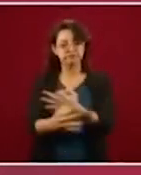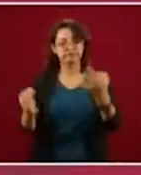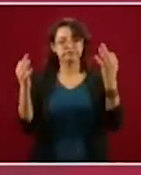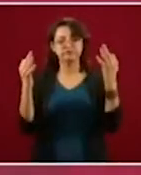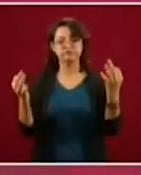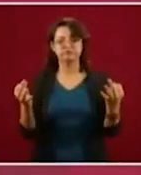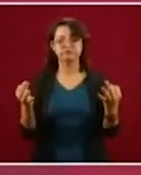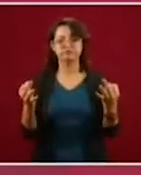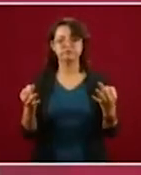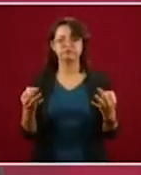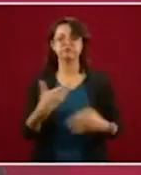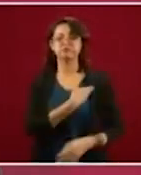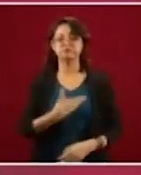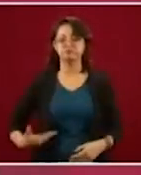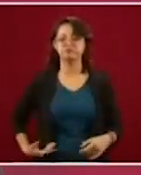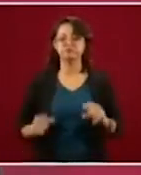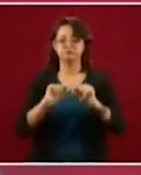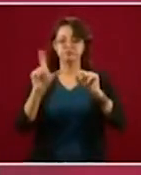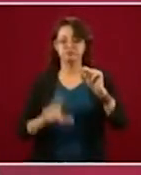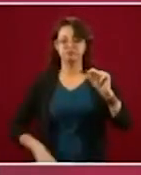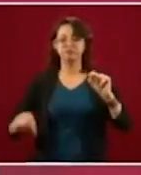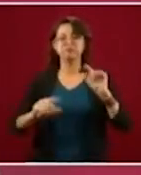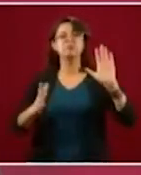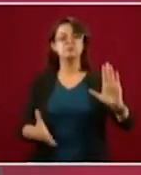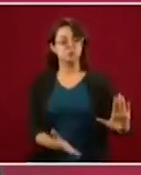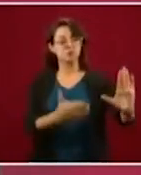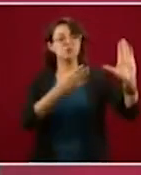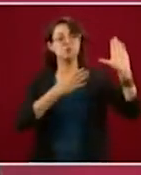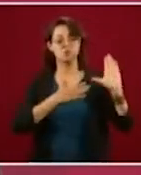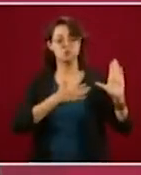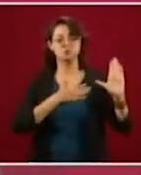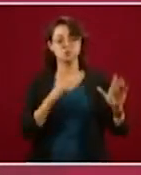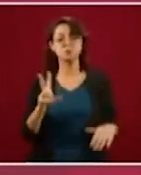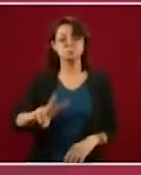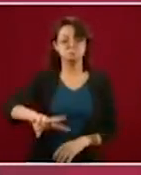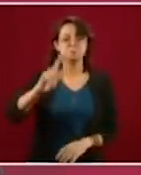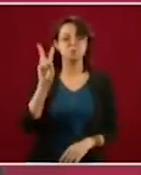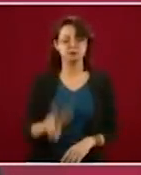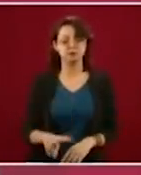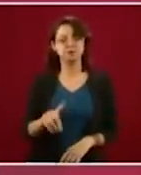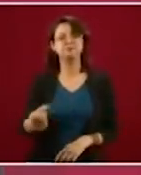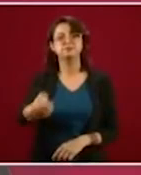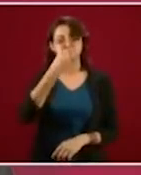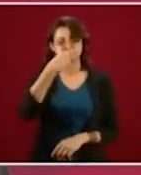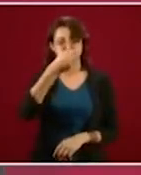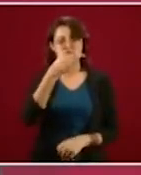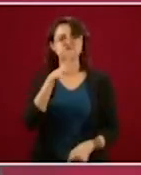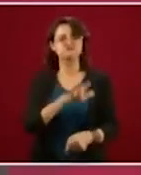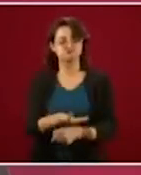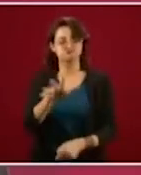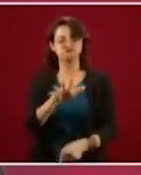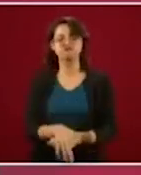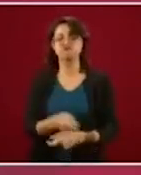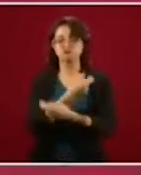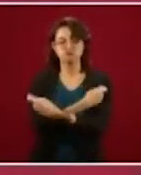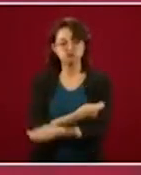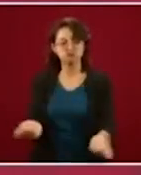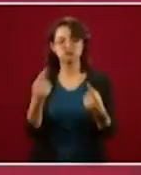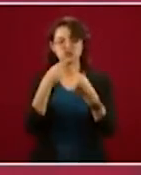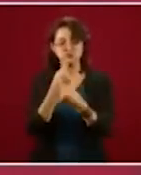sea, el presidente de México se compromete a que no le falten los medicamentos a los